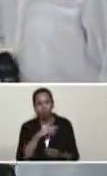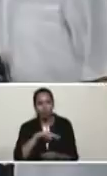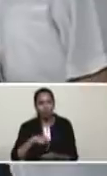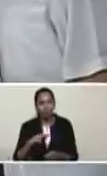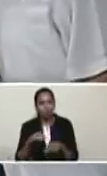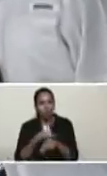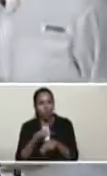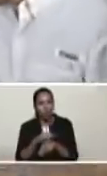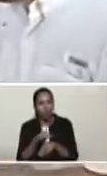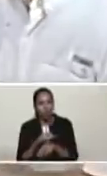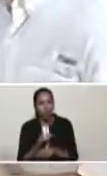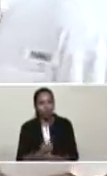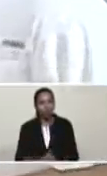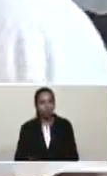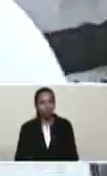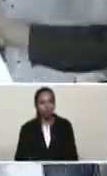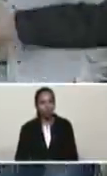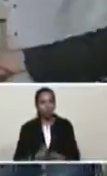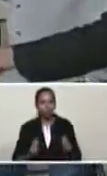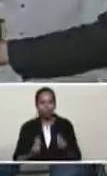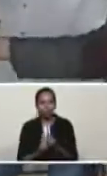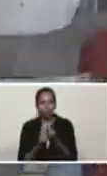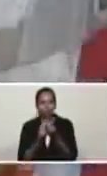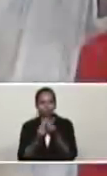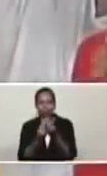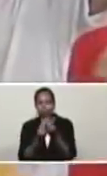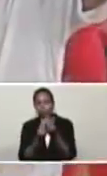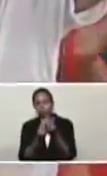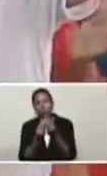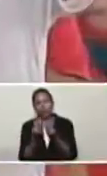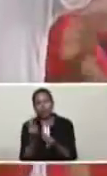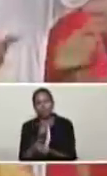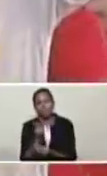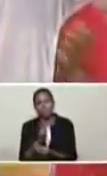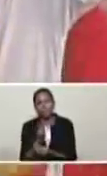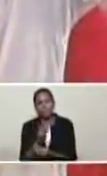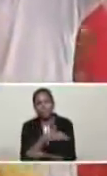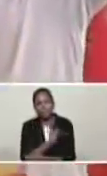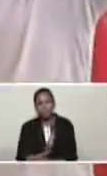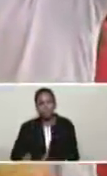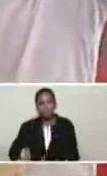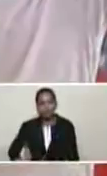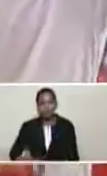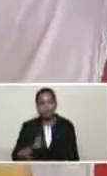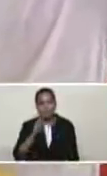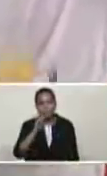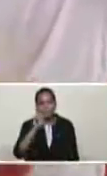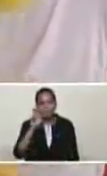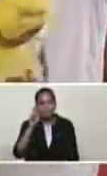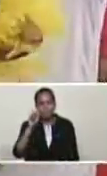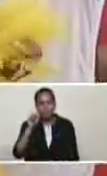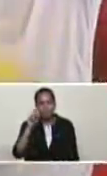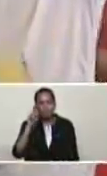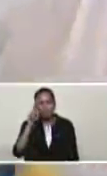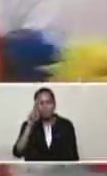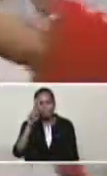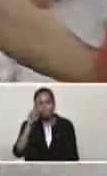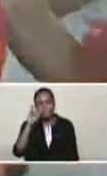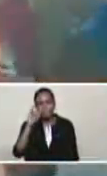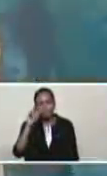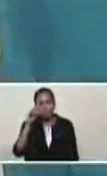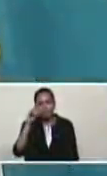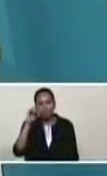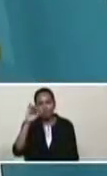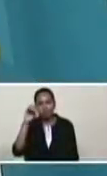gobernador. Acá nos acompaña nuestro presidente de Benvidrio. Vamos a sentarnos para